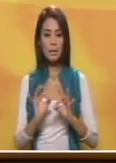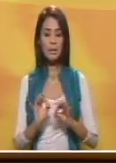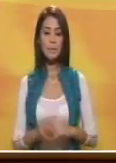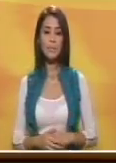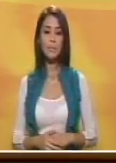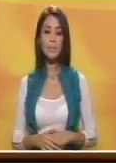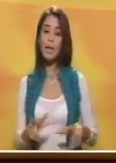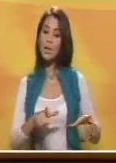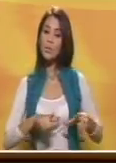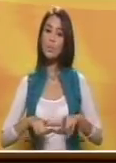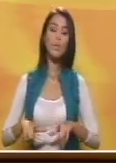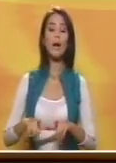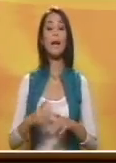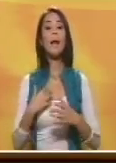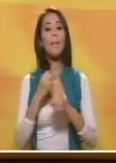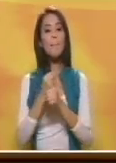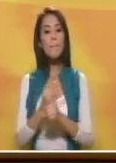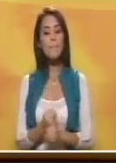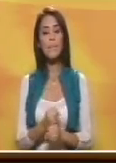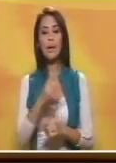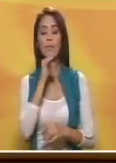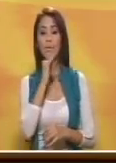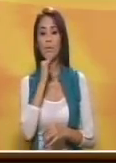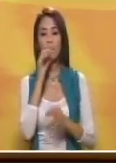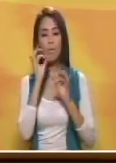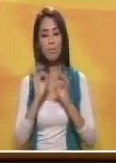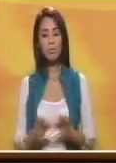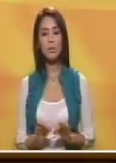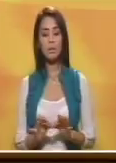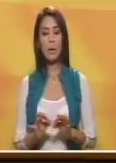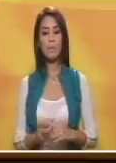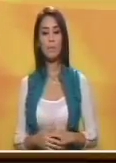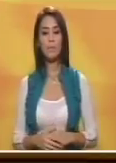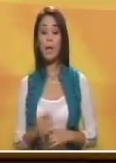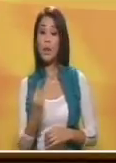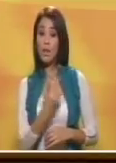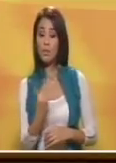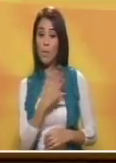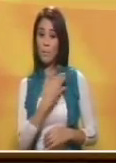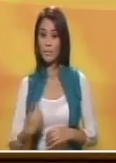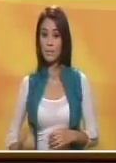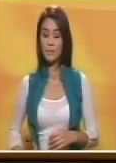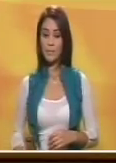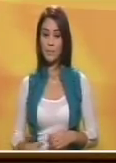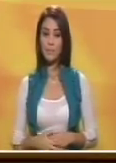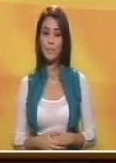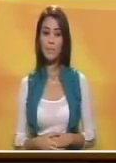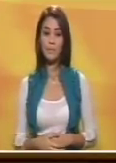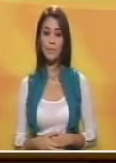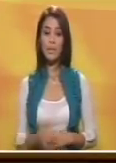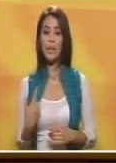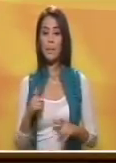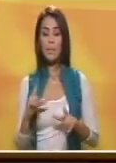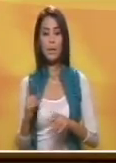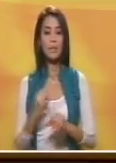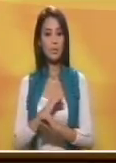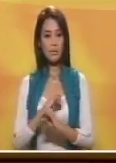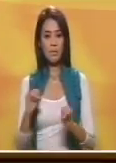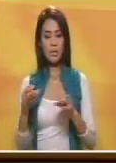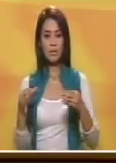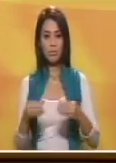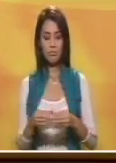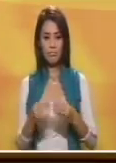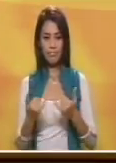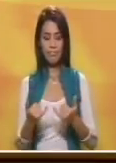la sede electoral esperando entonces las declaraciones que van a efectuar ambas funcionarias después del encuentro que en este momento